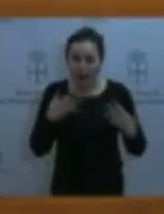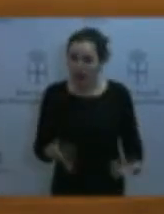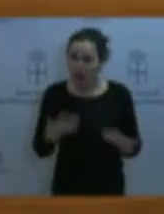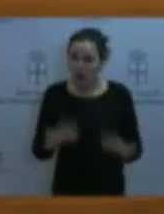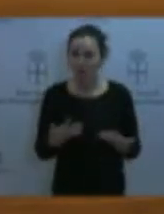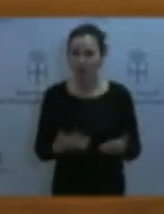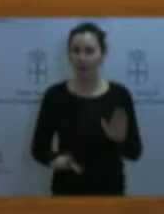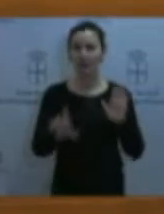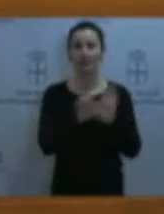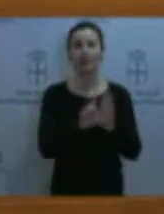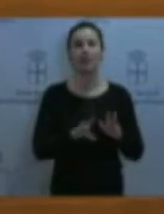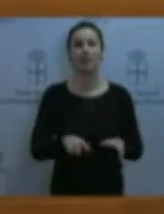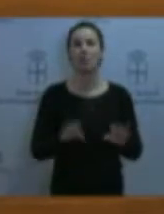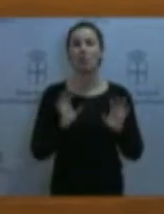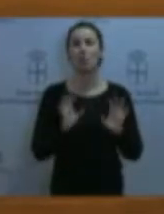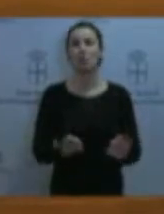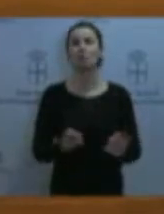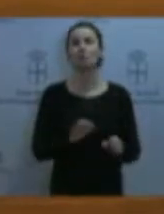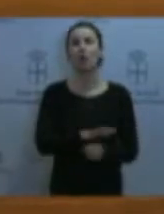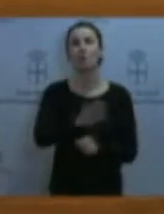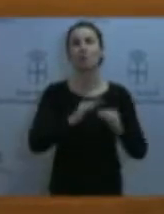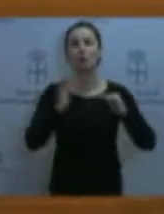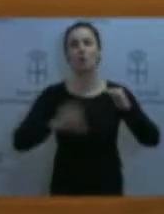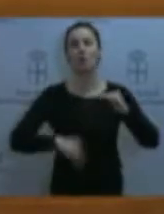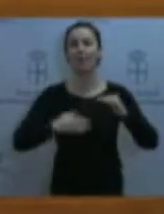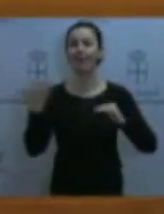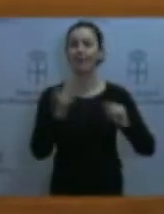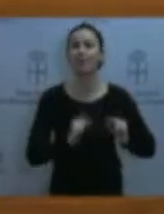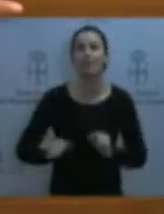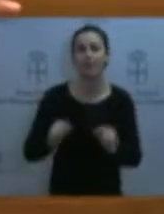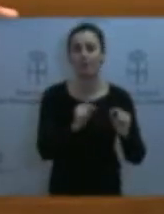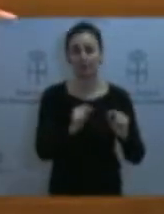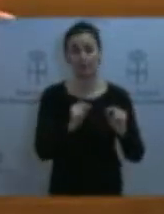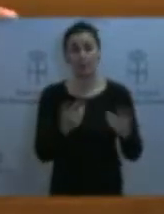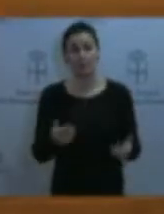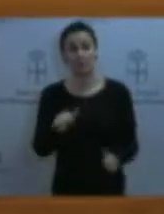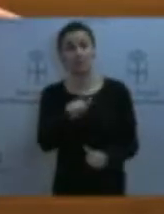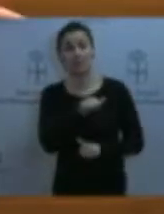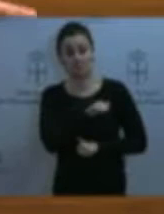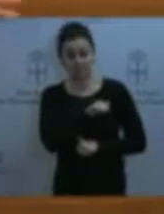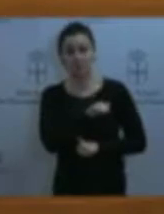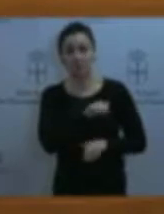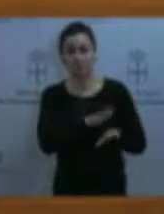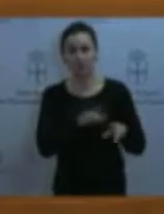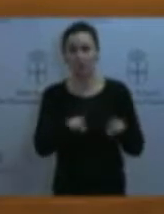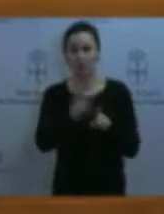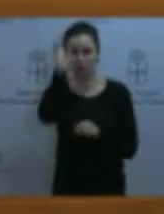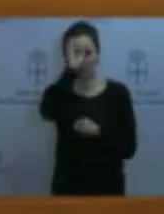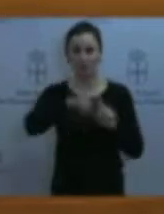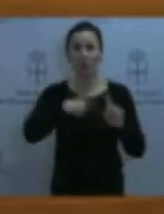de igualdad. Esperamos que acepten su toma en consideración para su posterior debate parlamentario. Sería la ley que